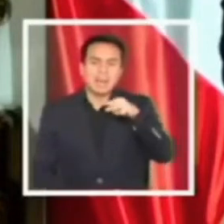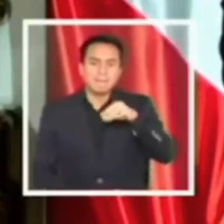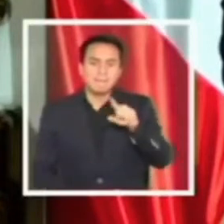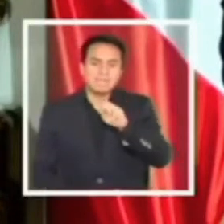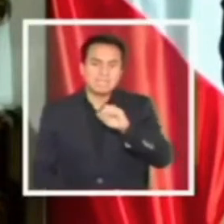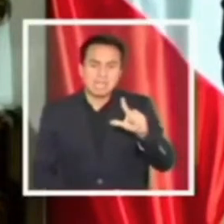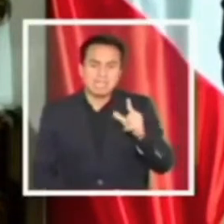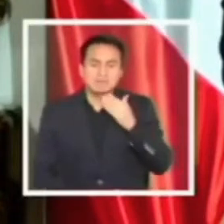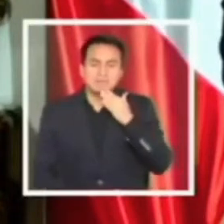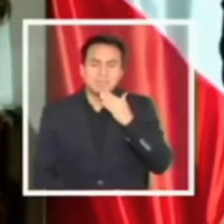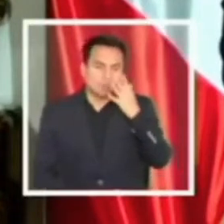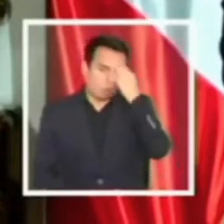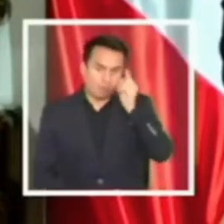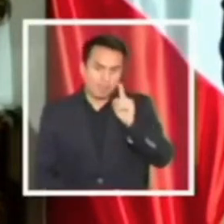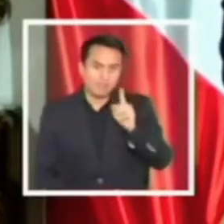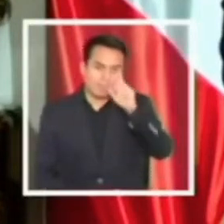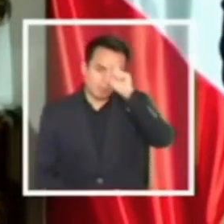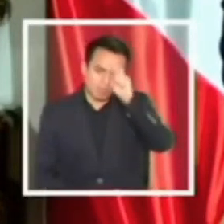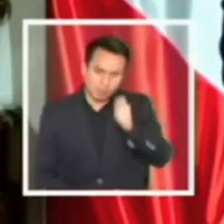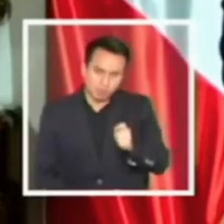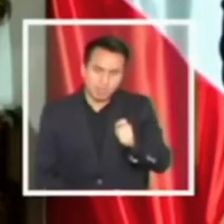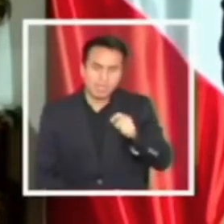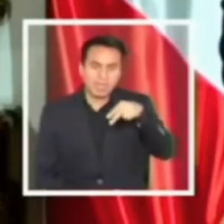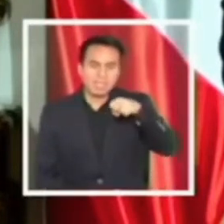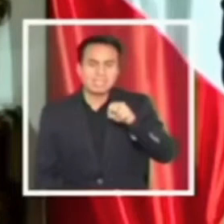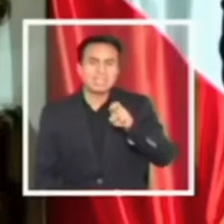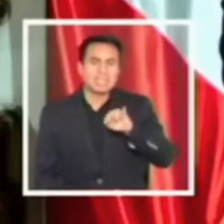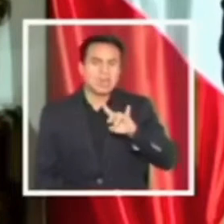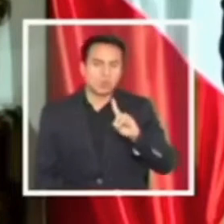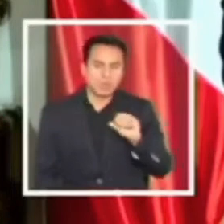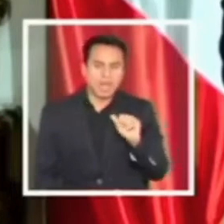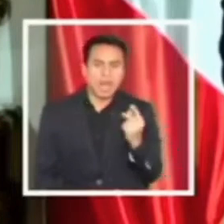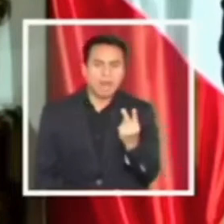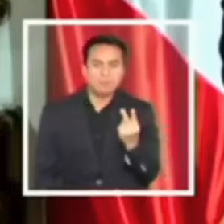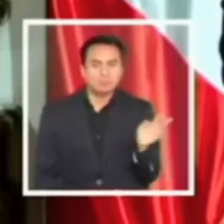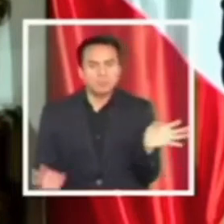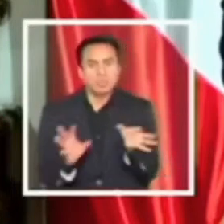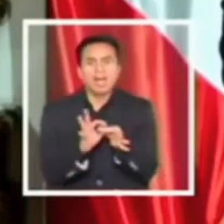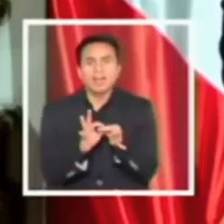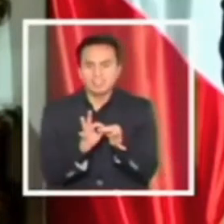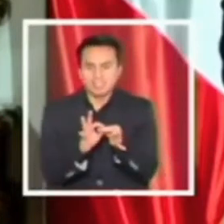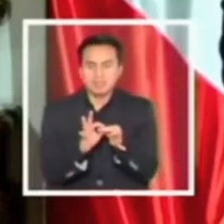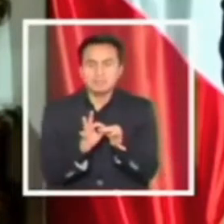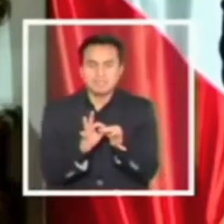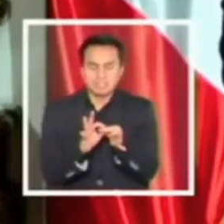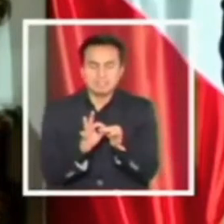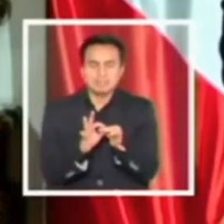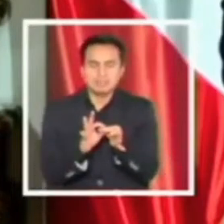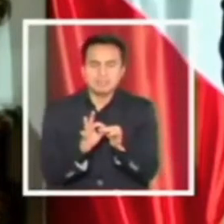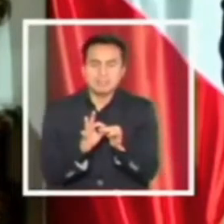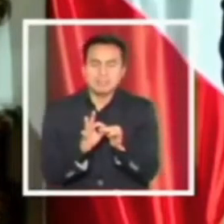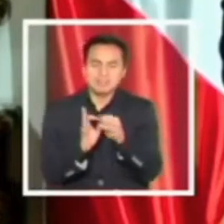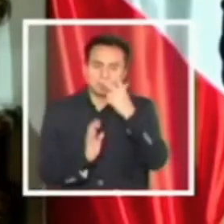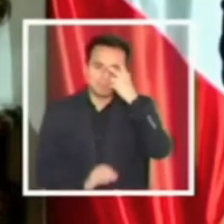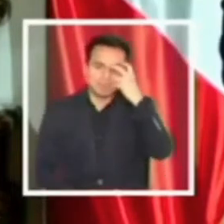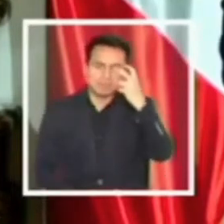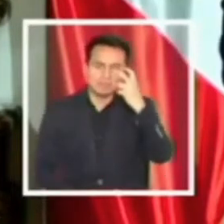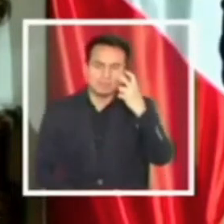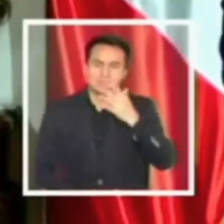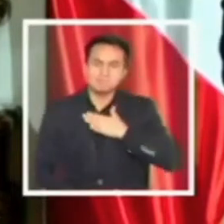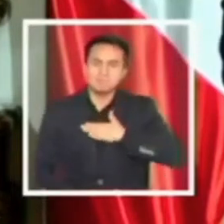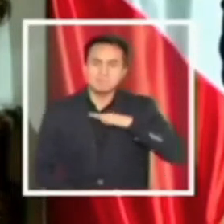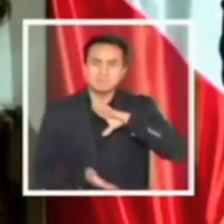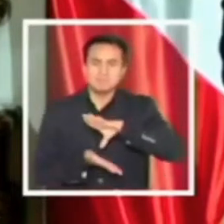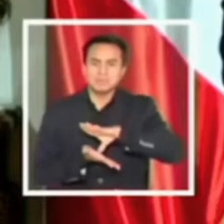al inolvidable Pablo Neruda, ambos vinculados estrechamente a México, a